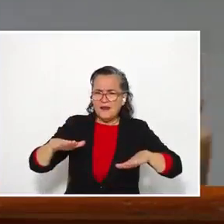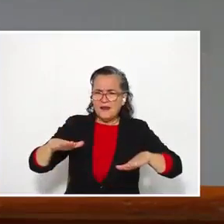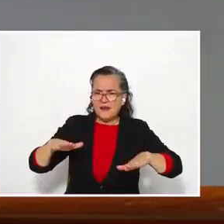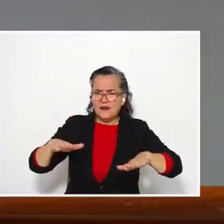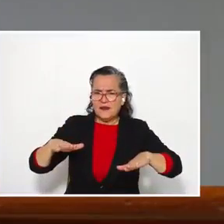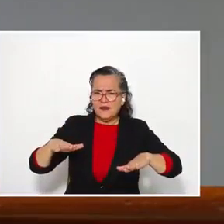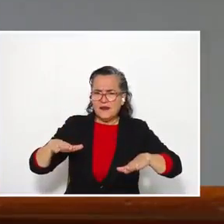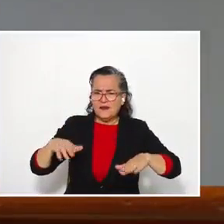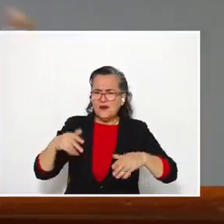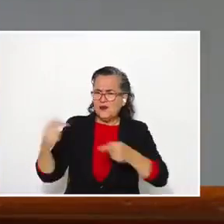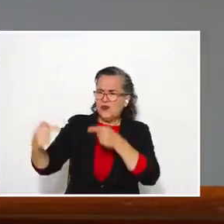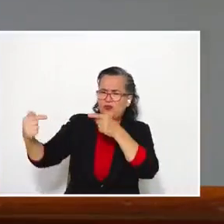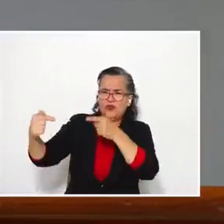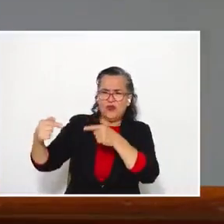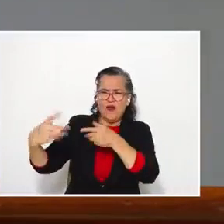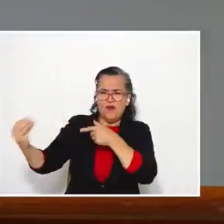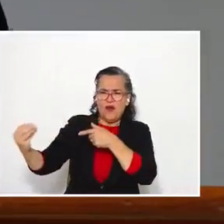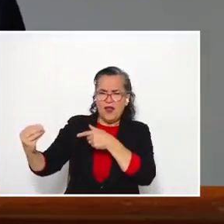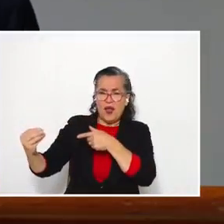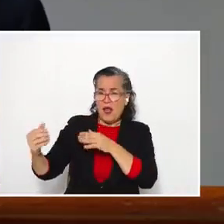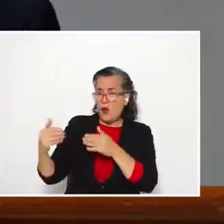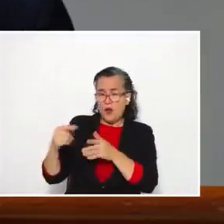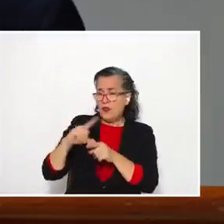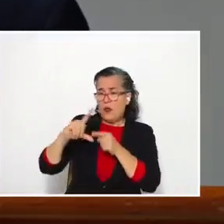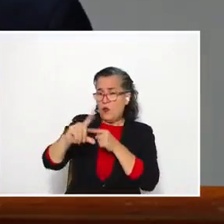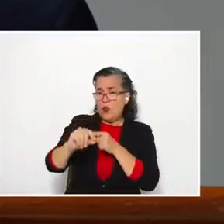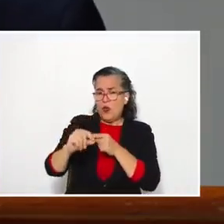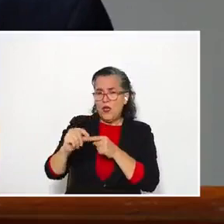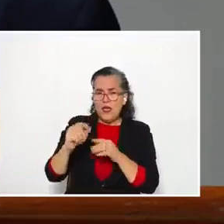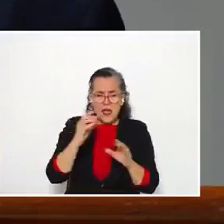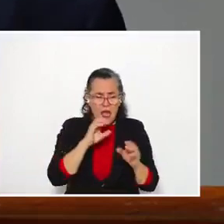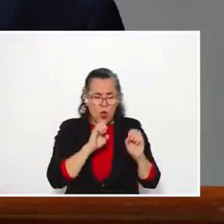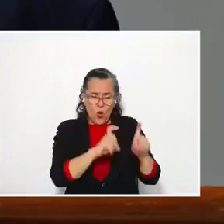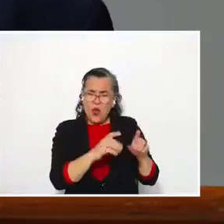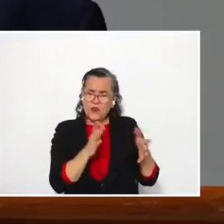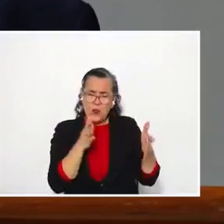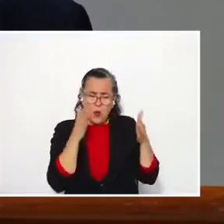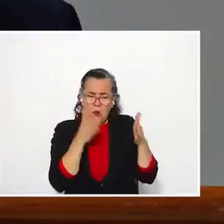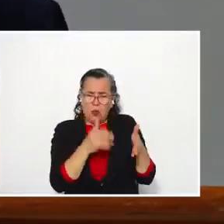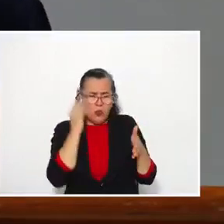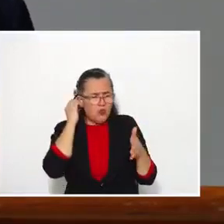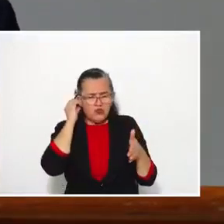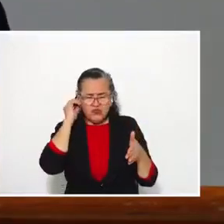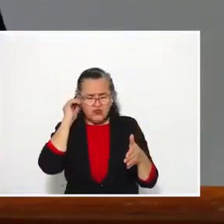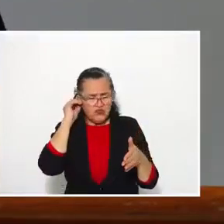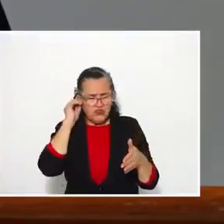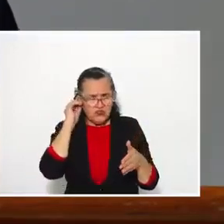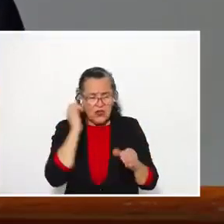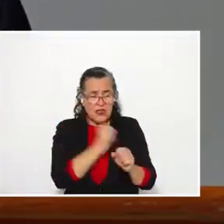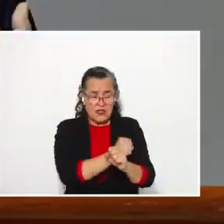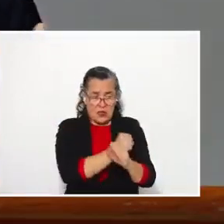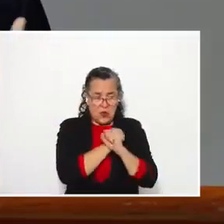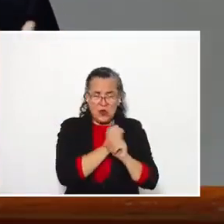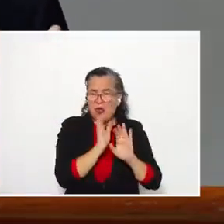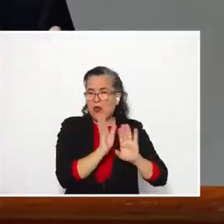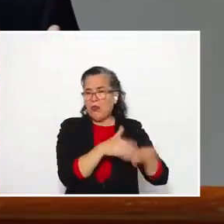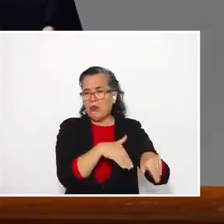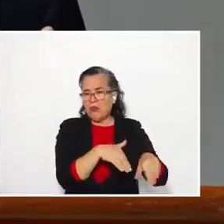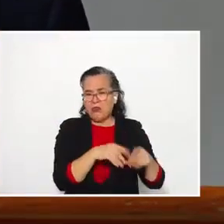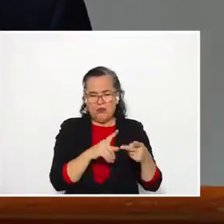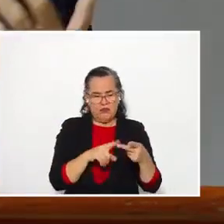muy lejos, y a mí me preocupa que hemos descuidado la educación, que hemos descuidado la seguridad, que hemos